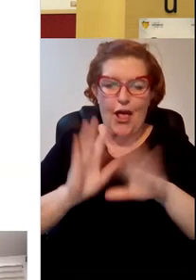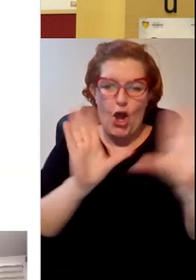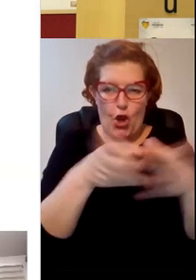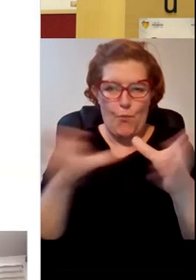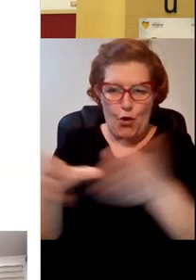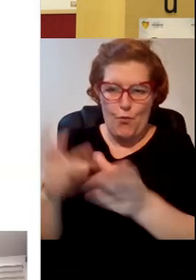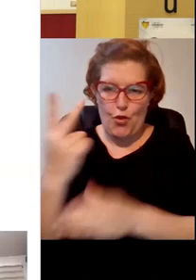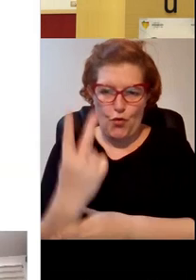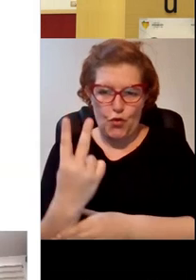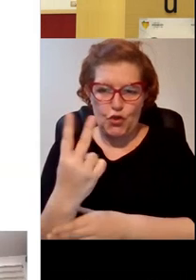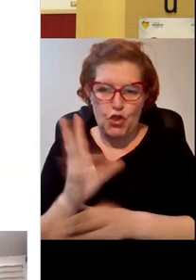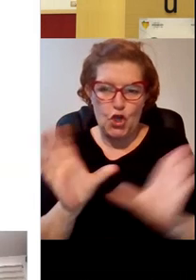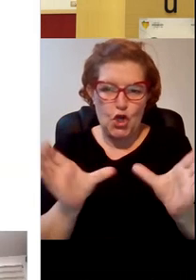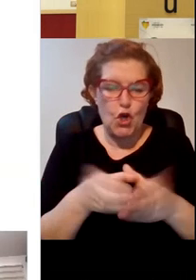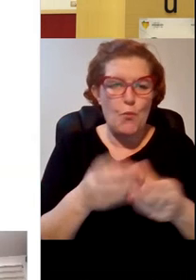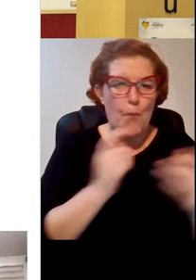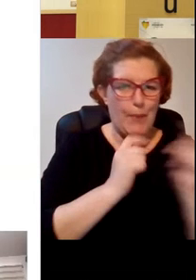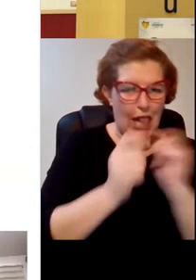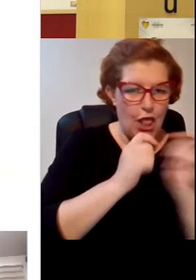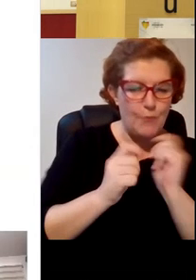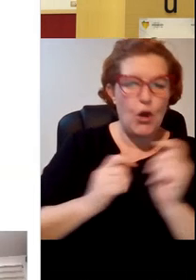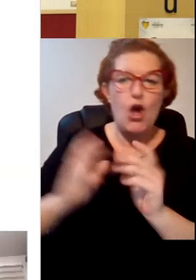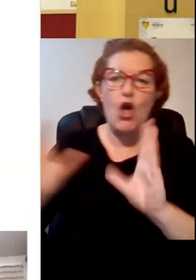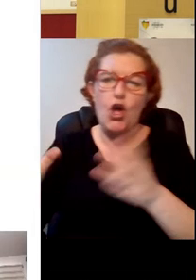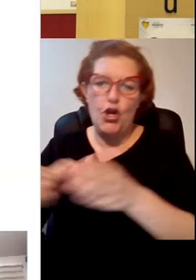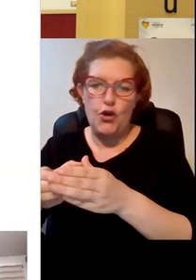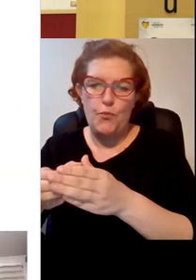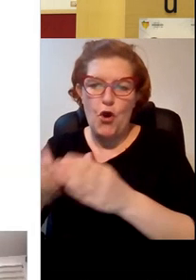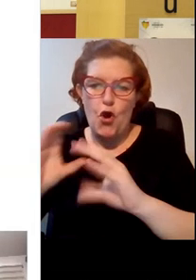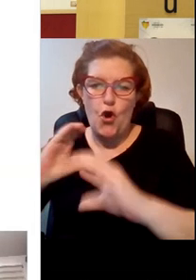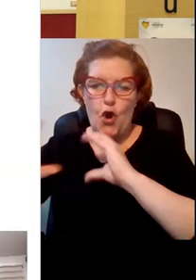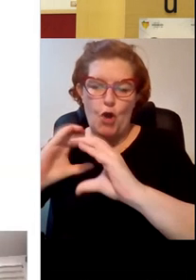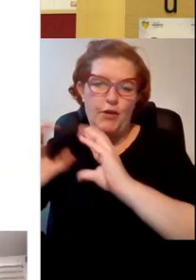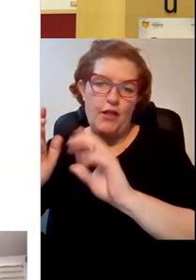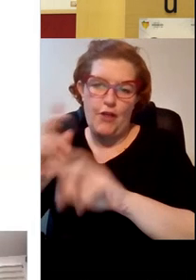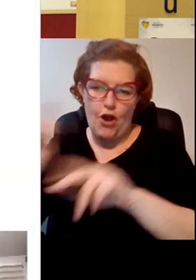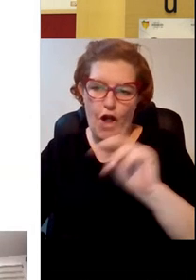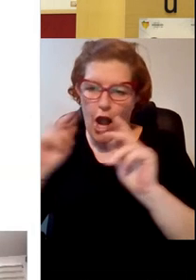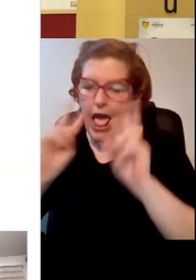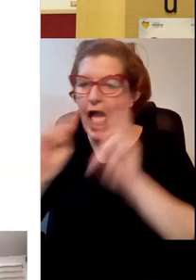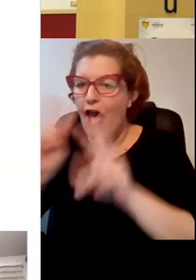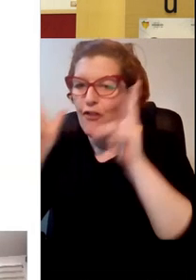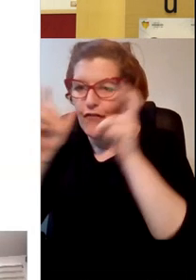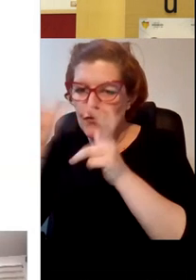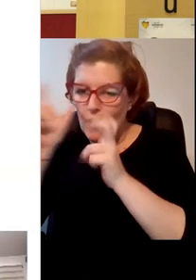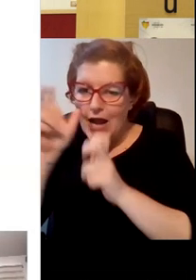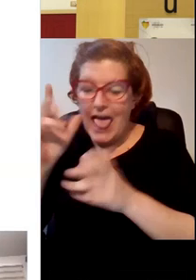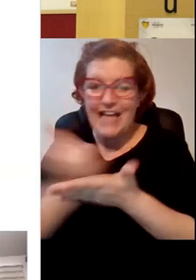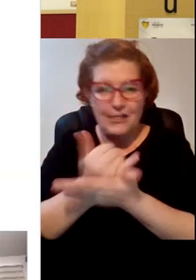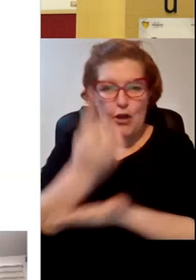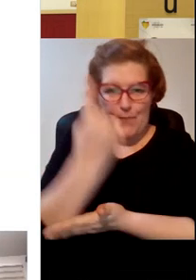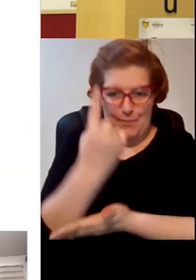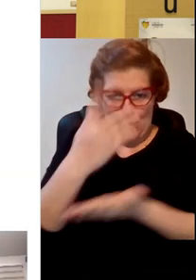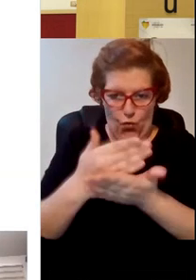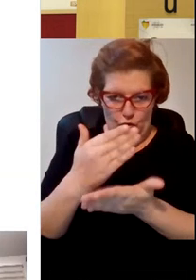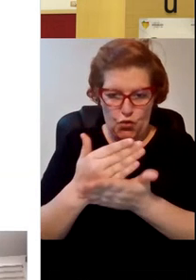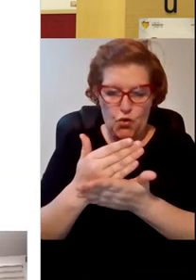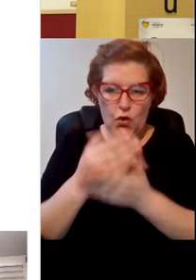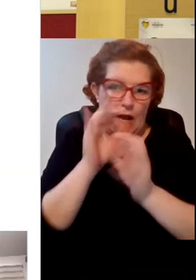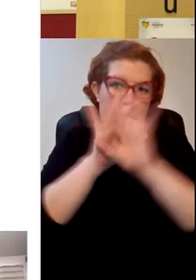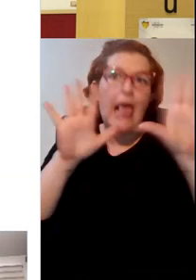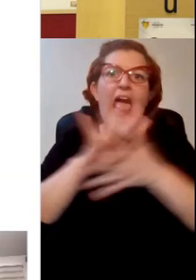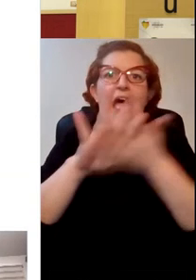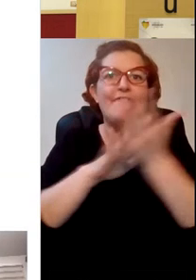concretamente el grupo de periodismo y el grupo de comunicación audiovisual es una asignatura de 1º y claro estamos hablando